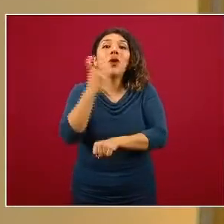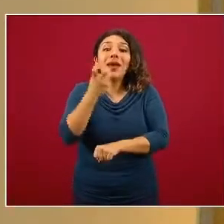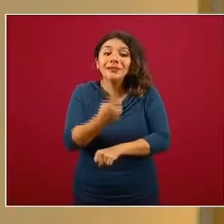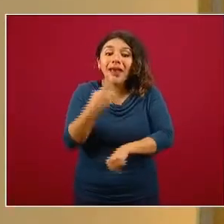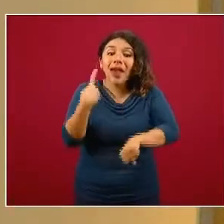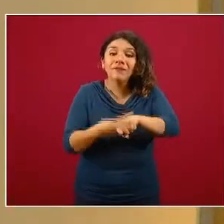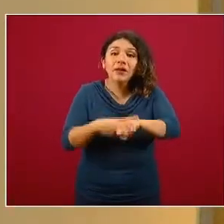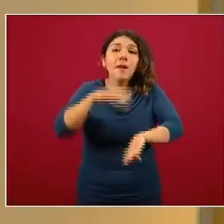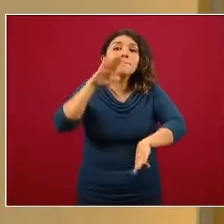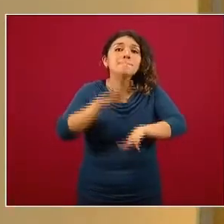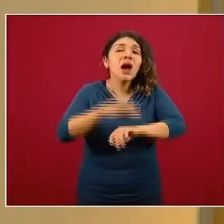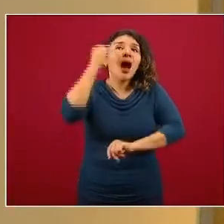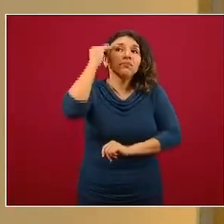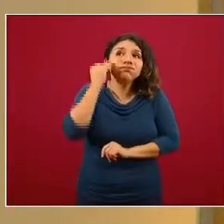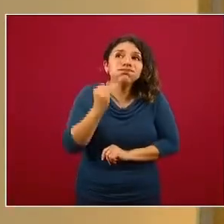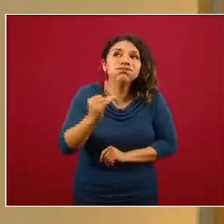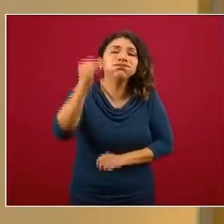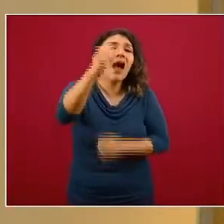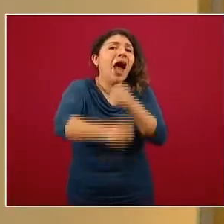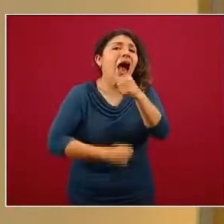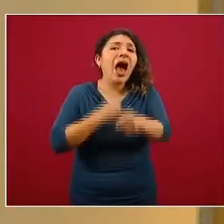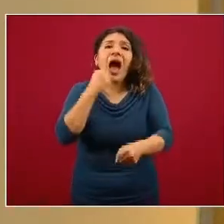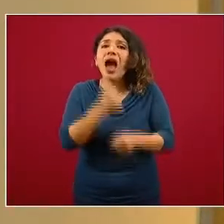durar varios años,